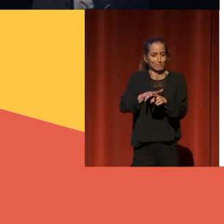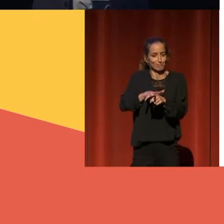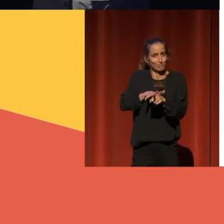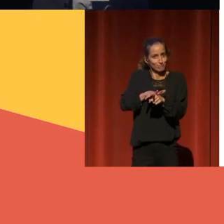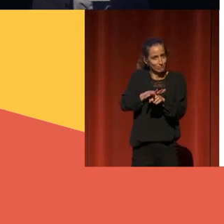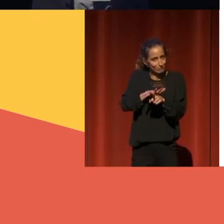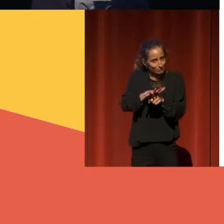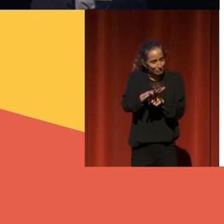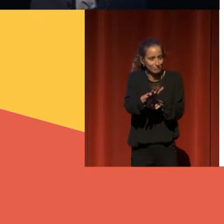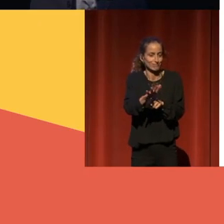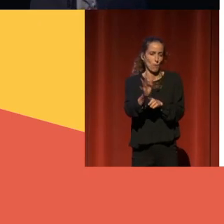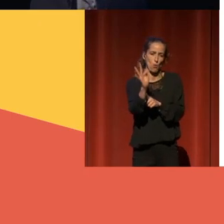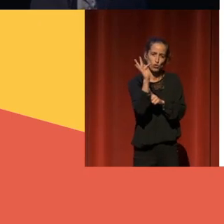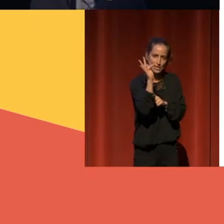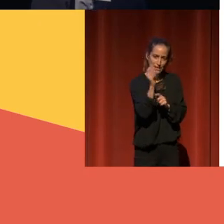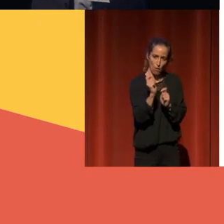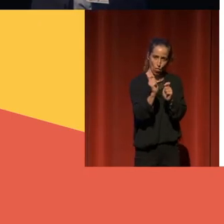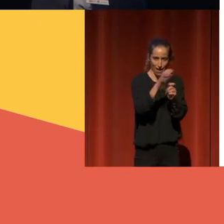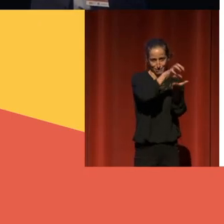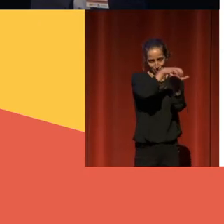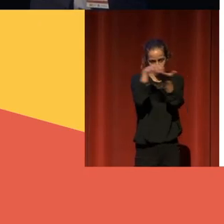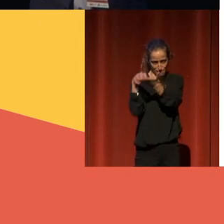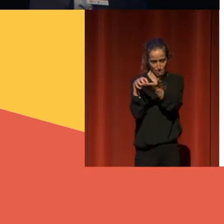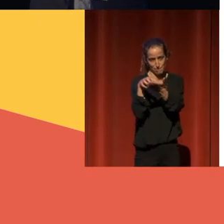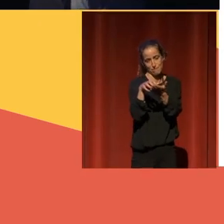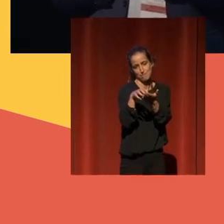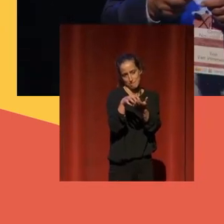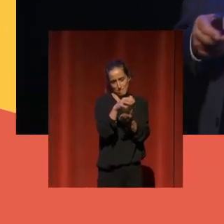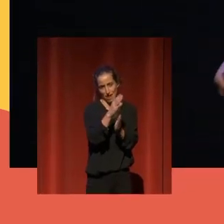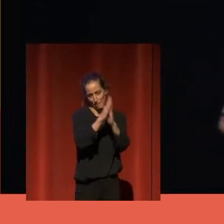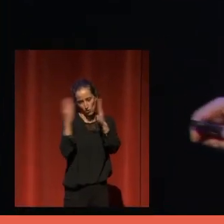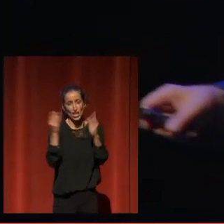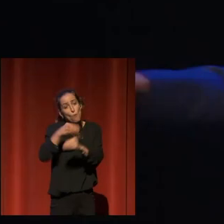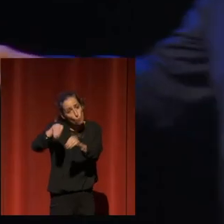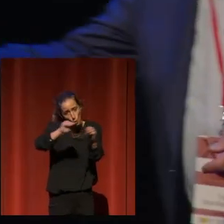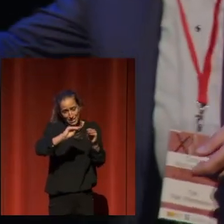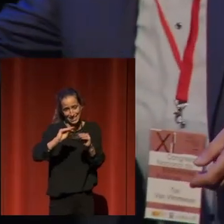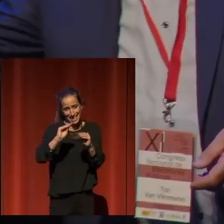las bibliotecas también vuestras bibliotecas Así que muchas